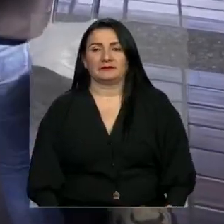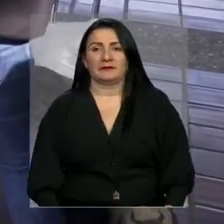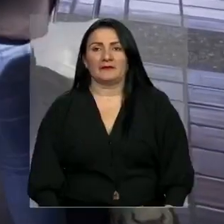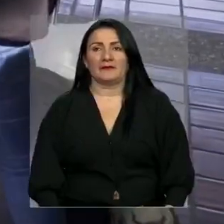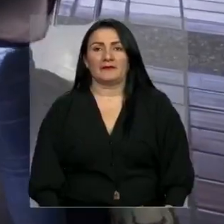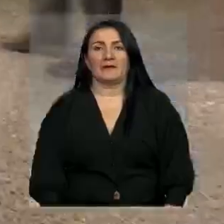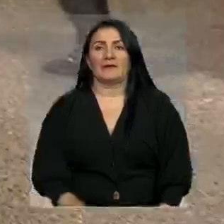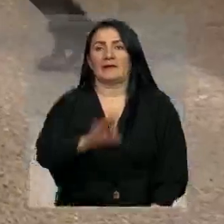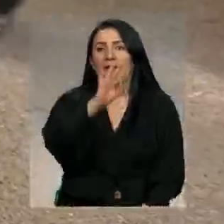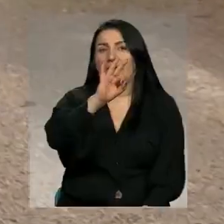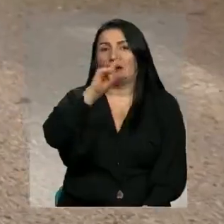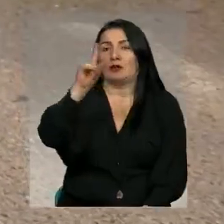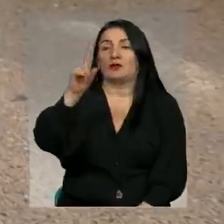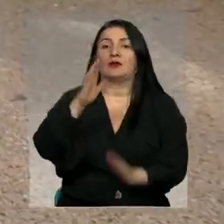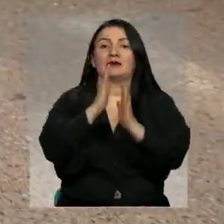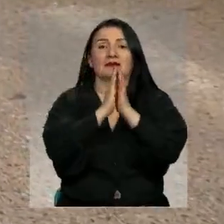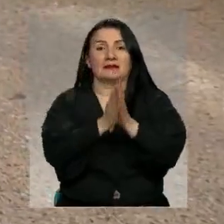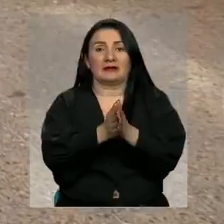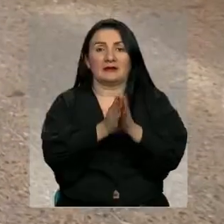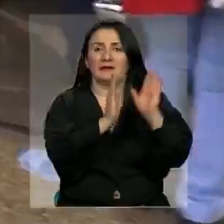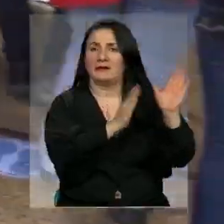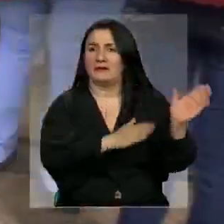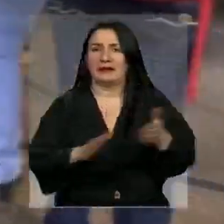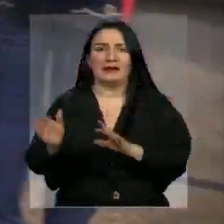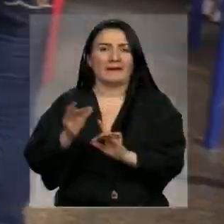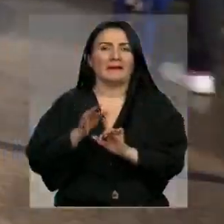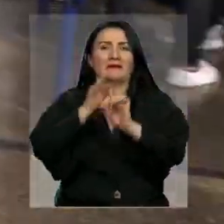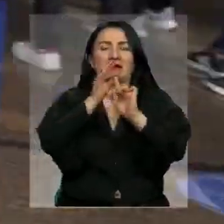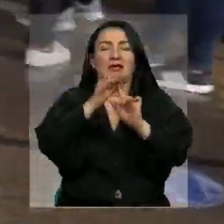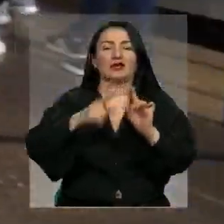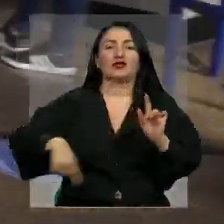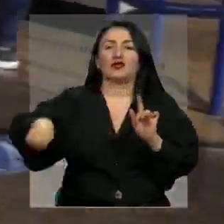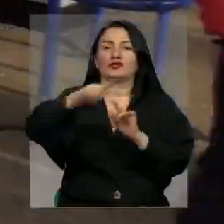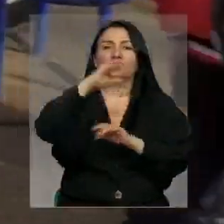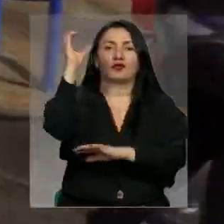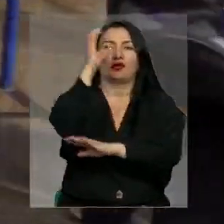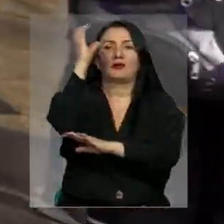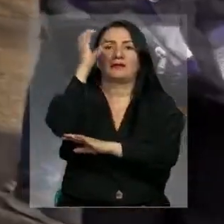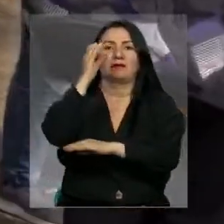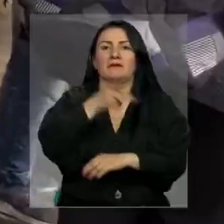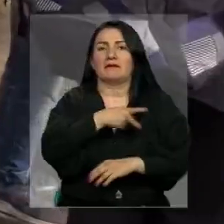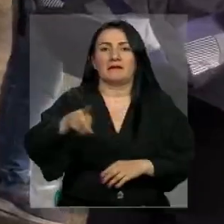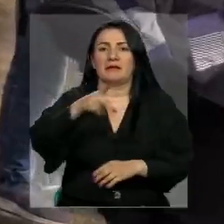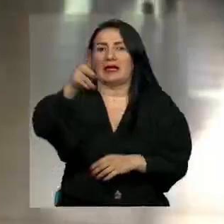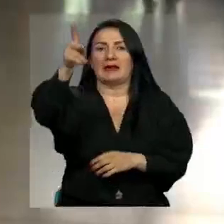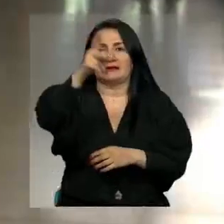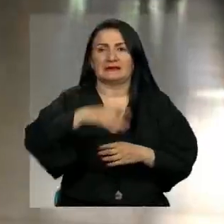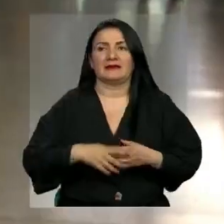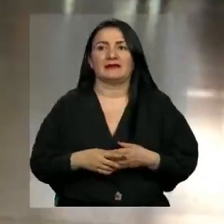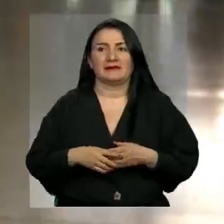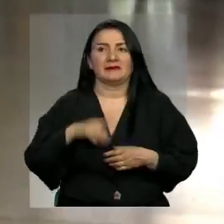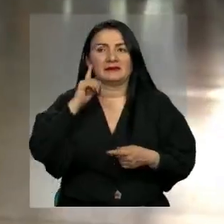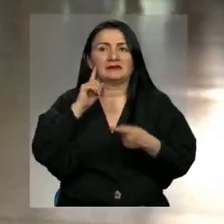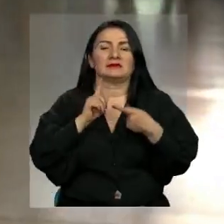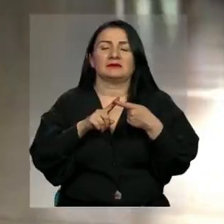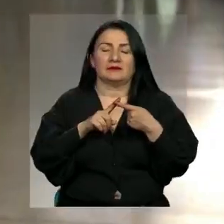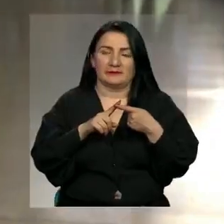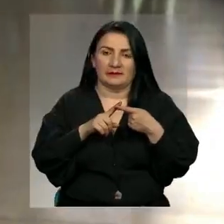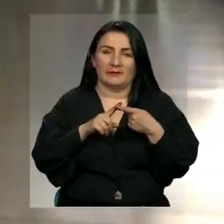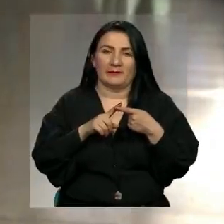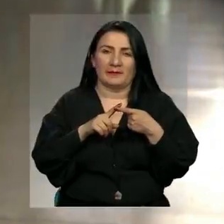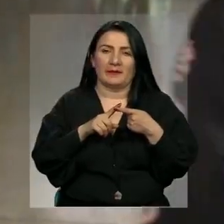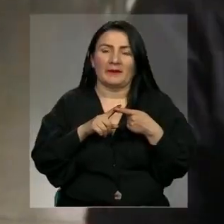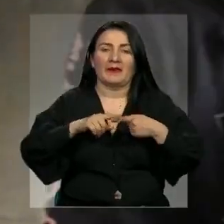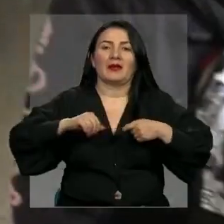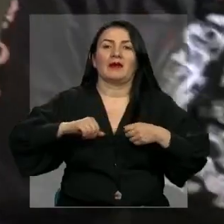Llega el 31 de diciembre y uno de los planes que no pueden faltar en la agenda de los colombianos son los viajes. Los principales destinos son los